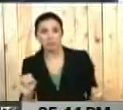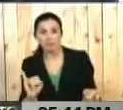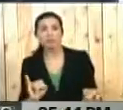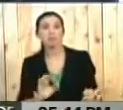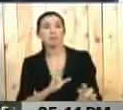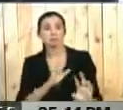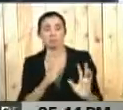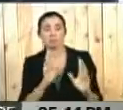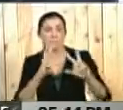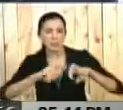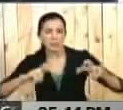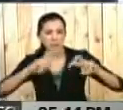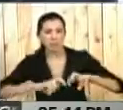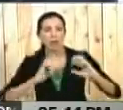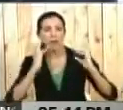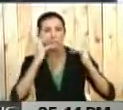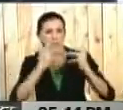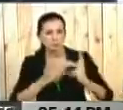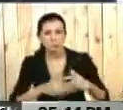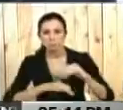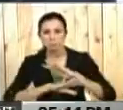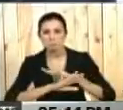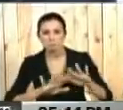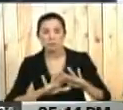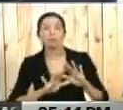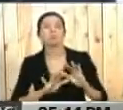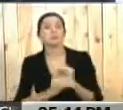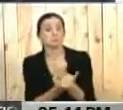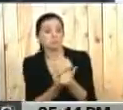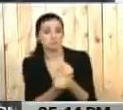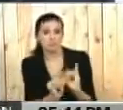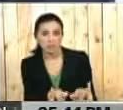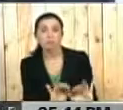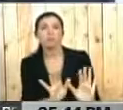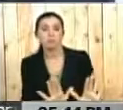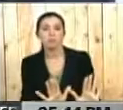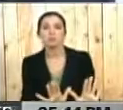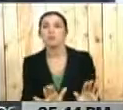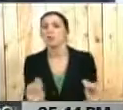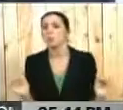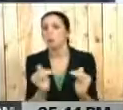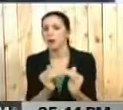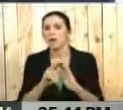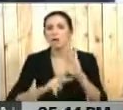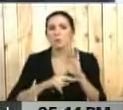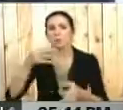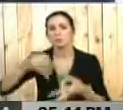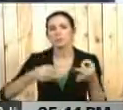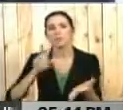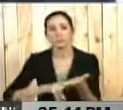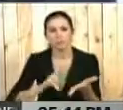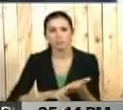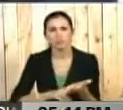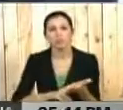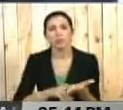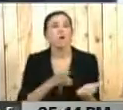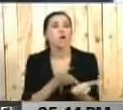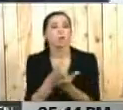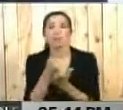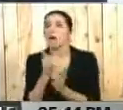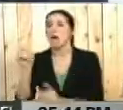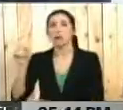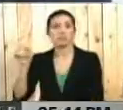resultado correcto de acuerdo a las normas y de acuerdo a los principios de justicia y de verdad que deben seguirse. Bueno,